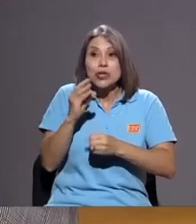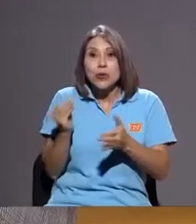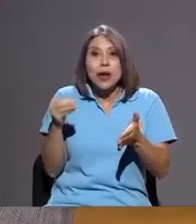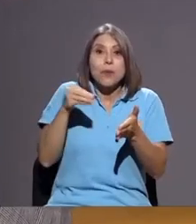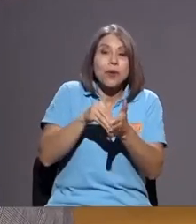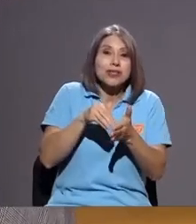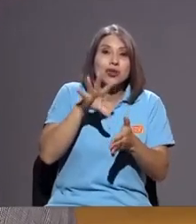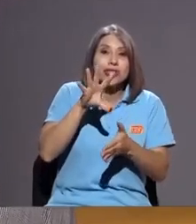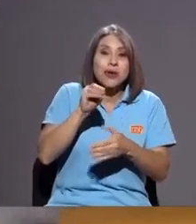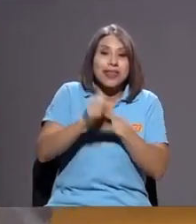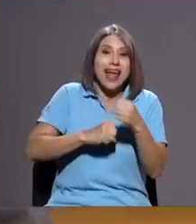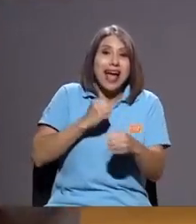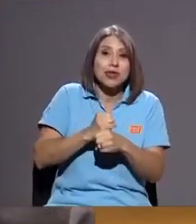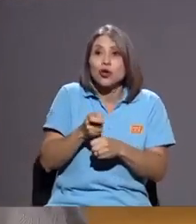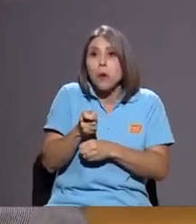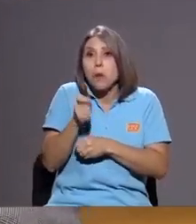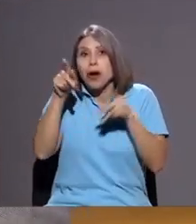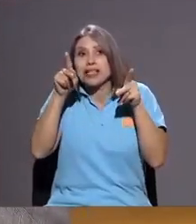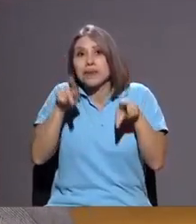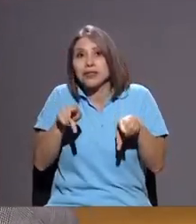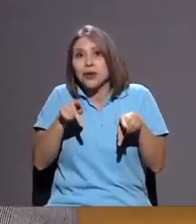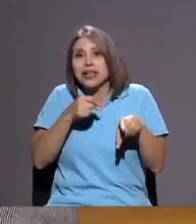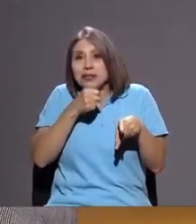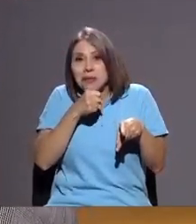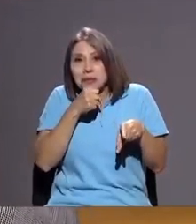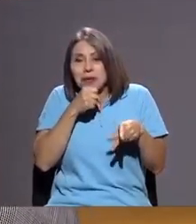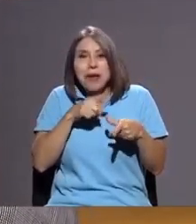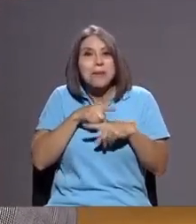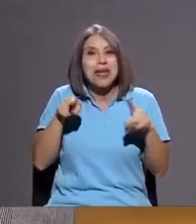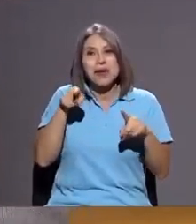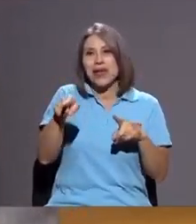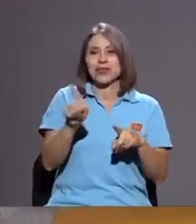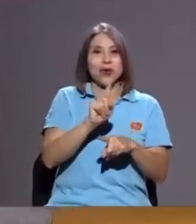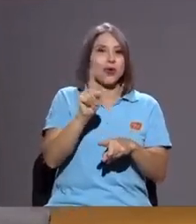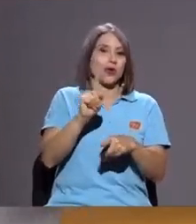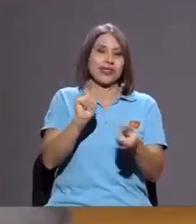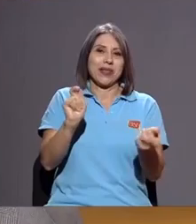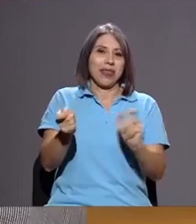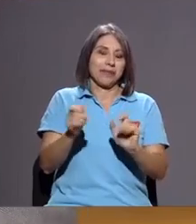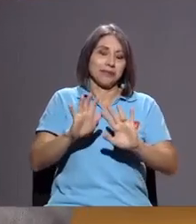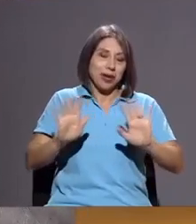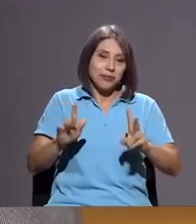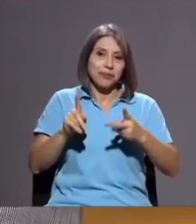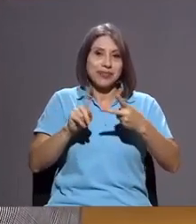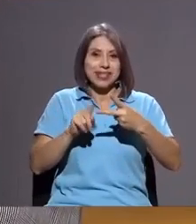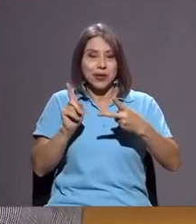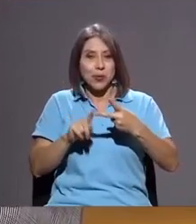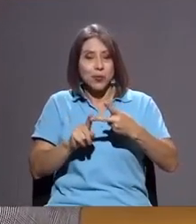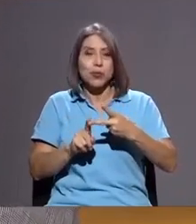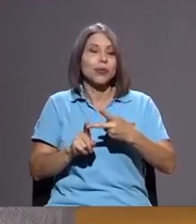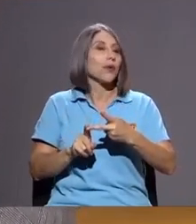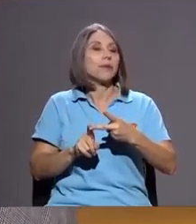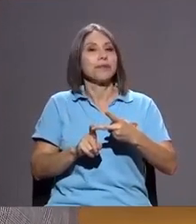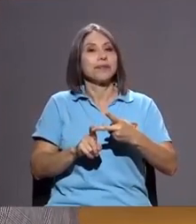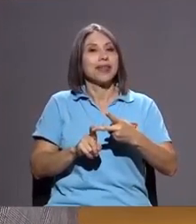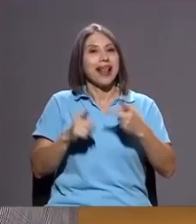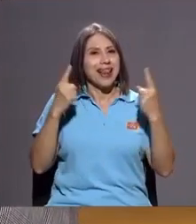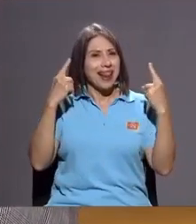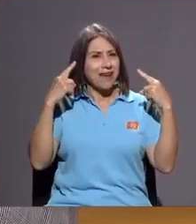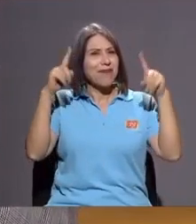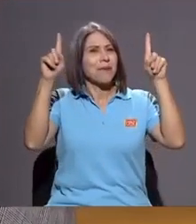había. Pero eso no se tocó, ese es el problema. Bueno, el segundo elemento es la famosa